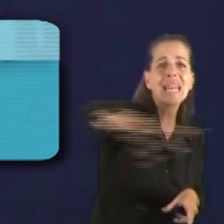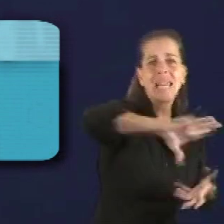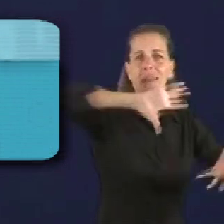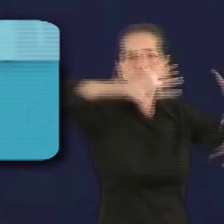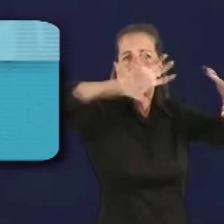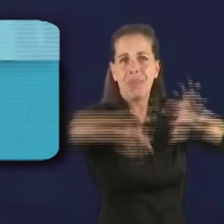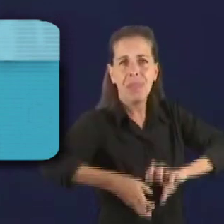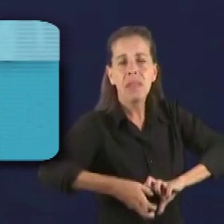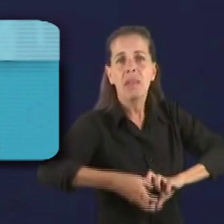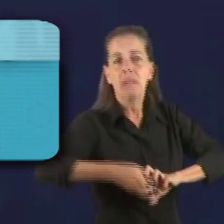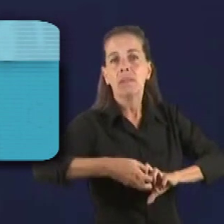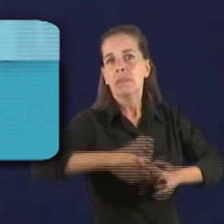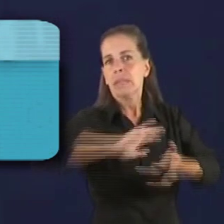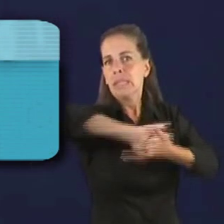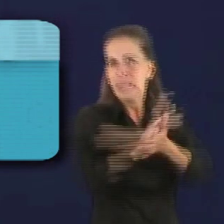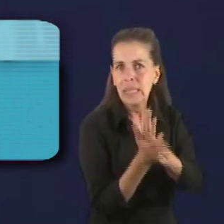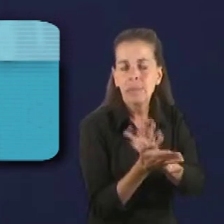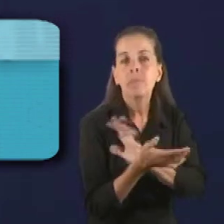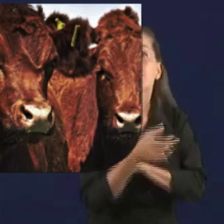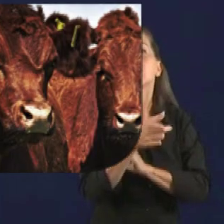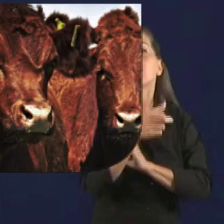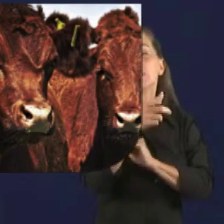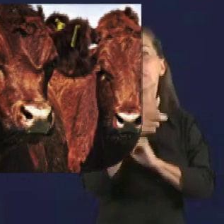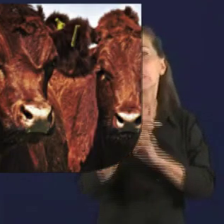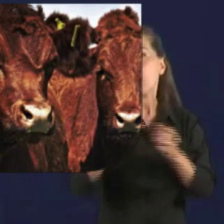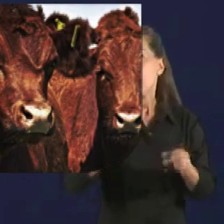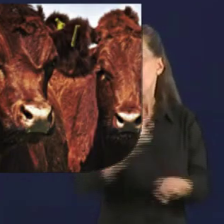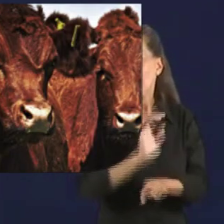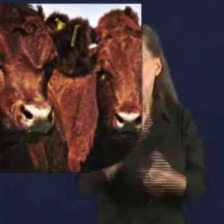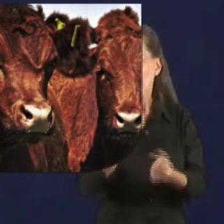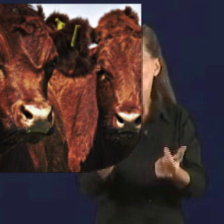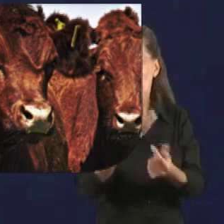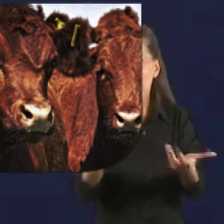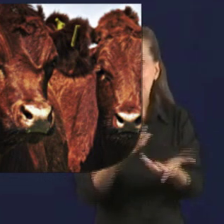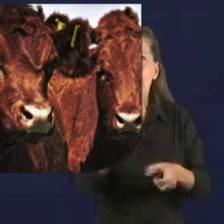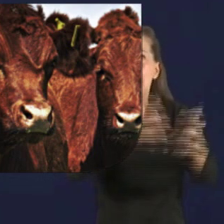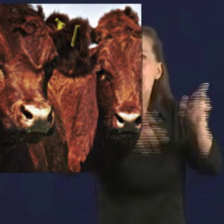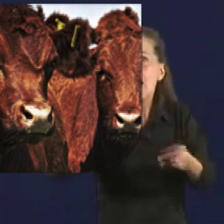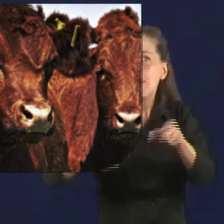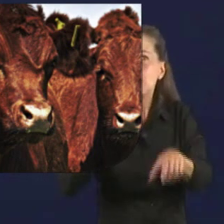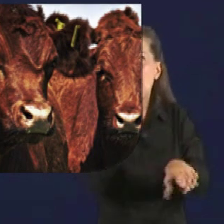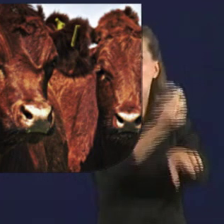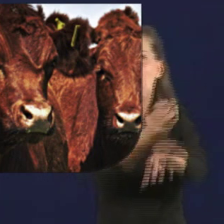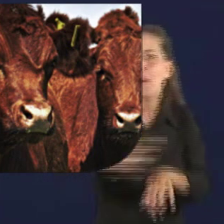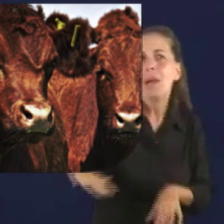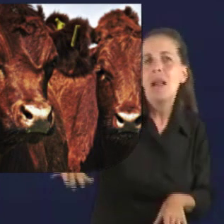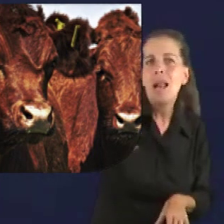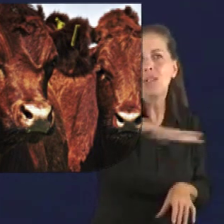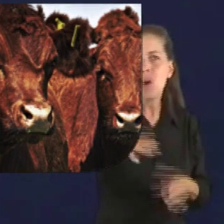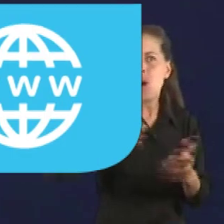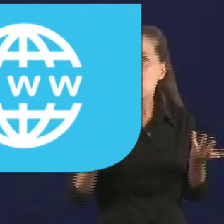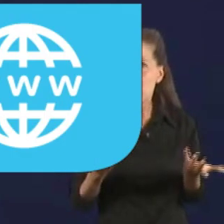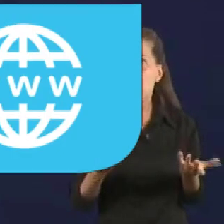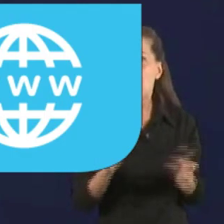5.971 hectáreas de bosques nativos y un perjuicio económico enorme para los que viven en la zona, y no